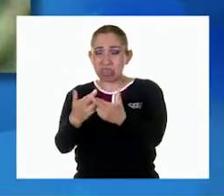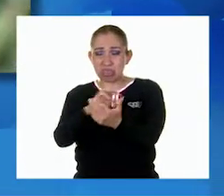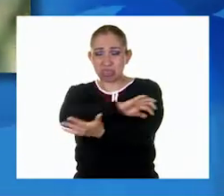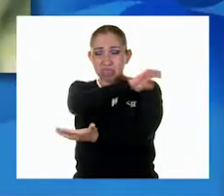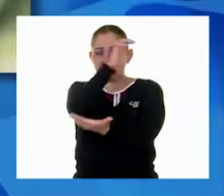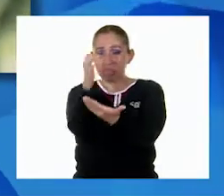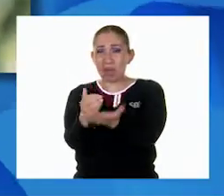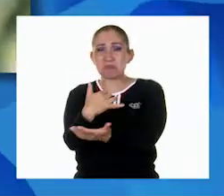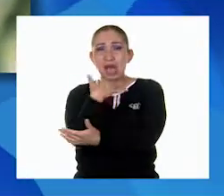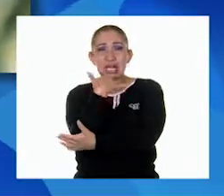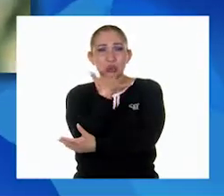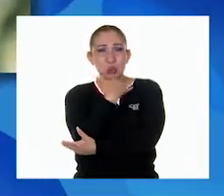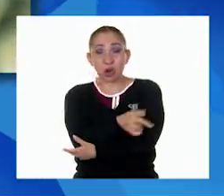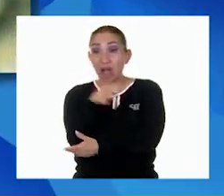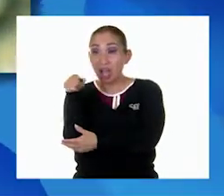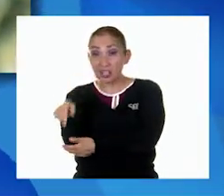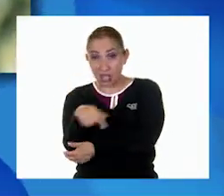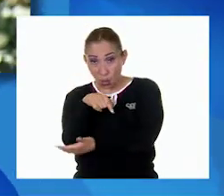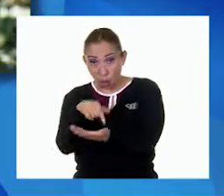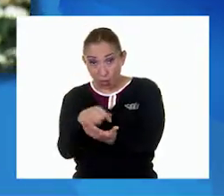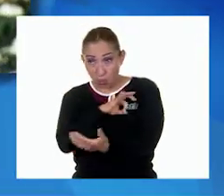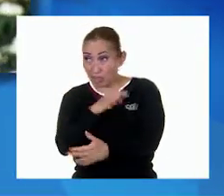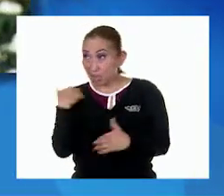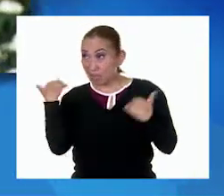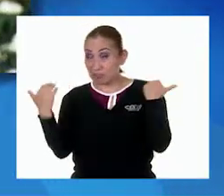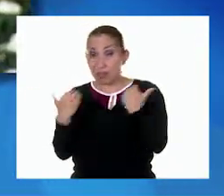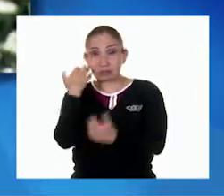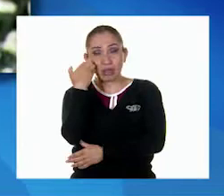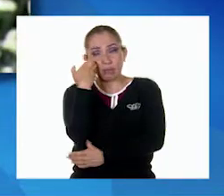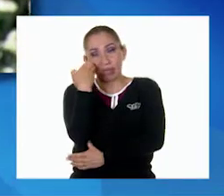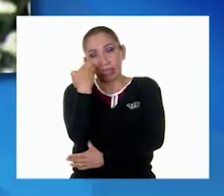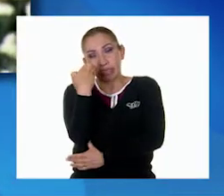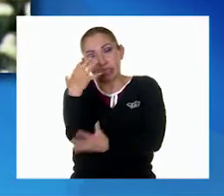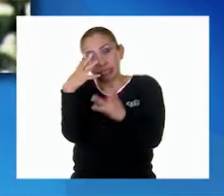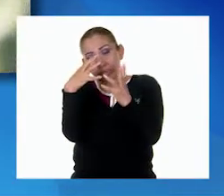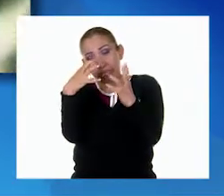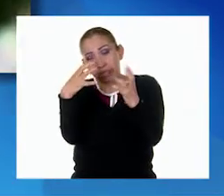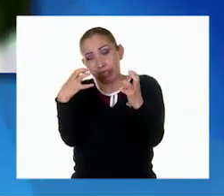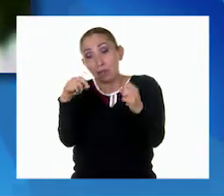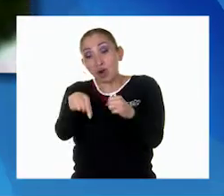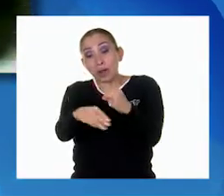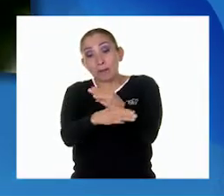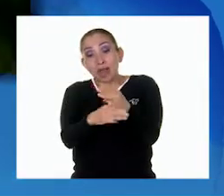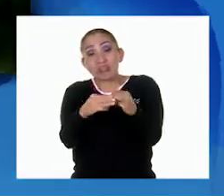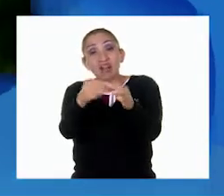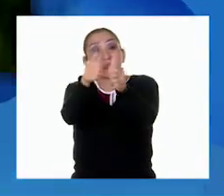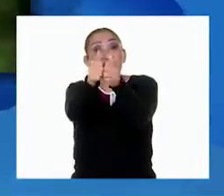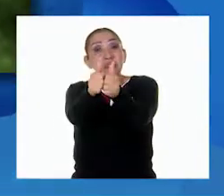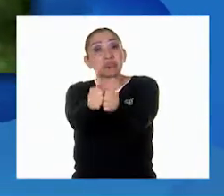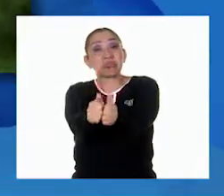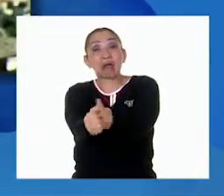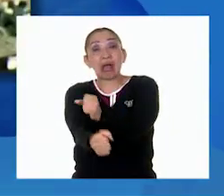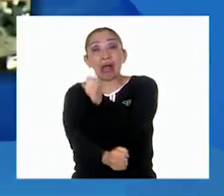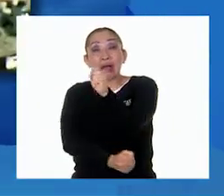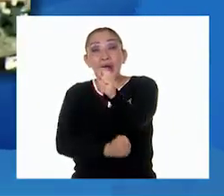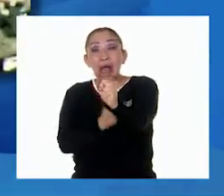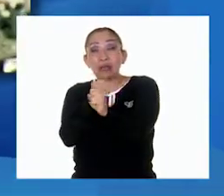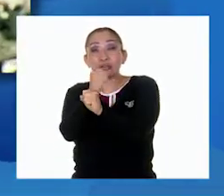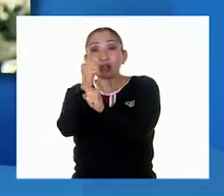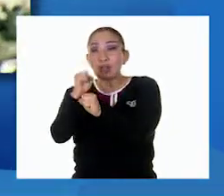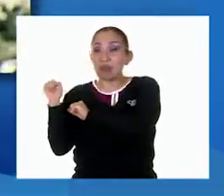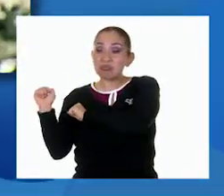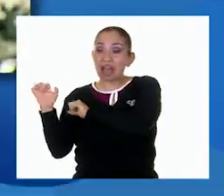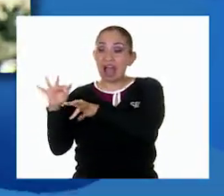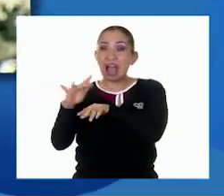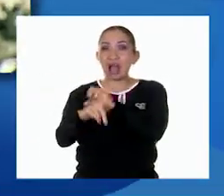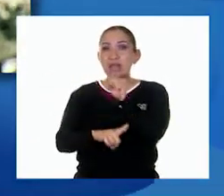basura? Estos lugares, por supuesto, que no pueden disfrutarse. Tardan muchísimo tiempo en desaparecer porque los materiales permanecen aquí durante años y además atraen